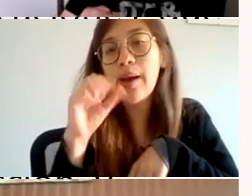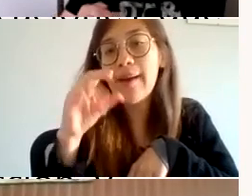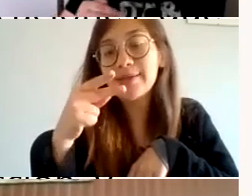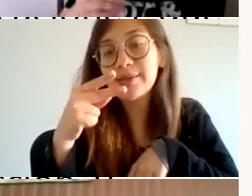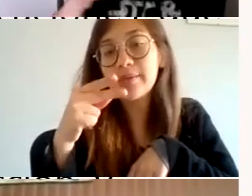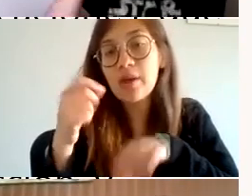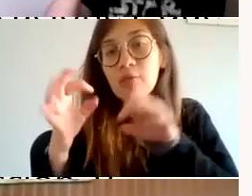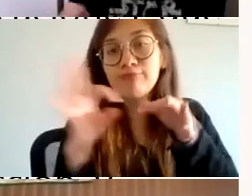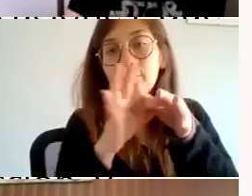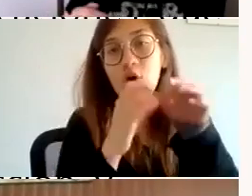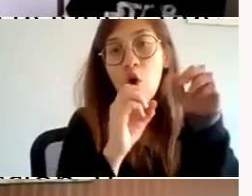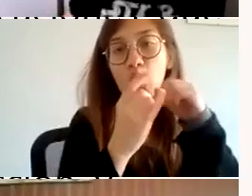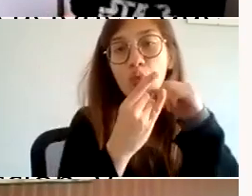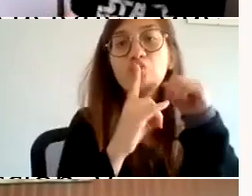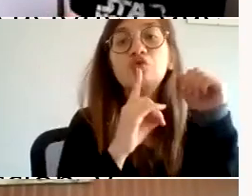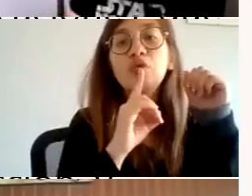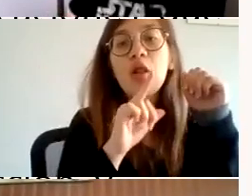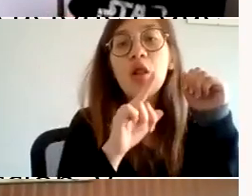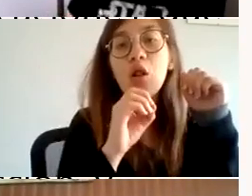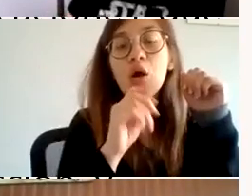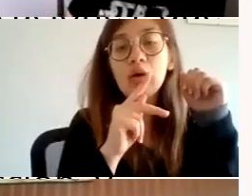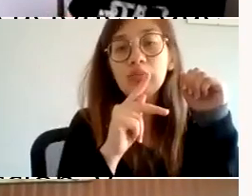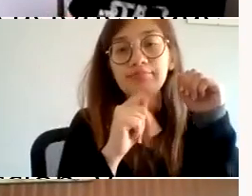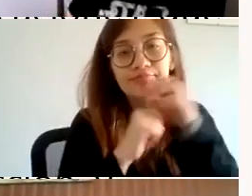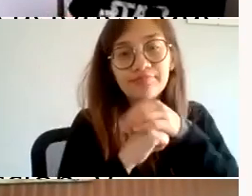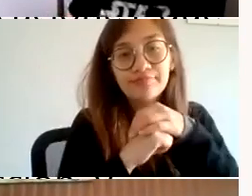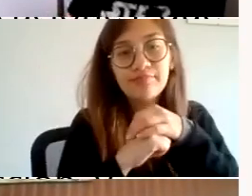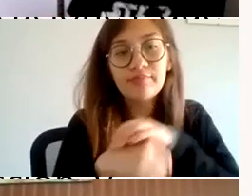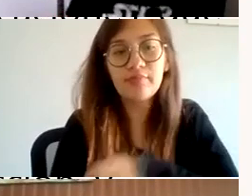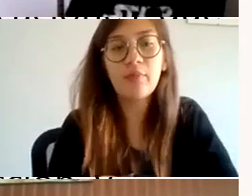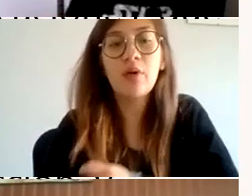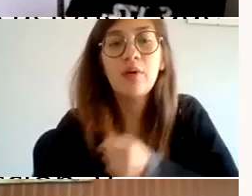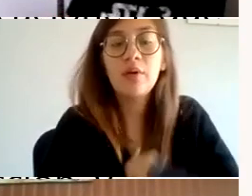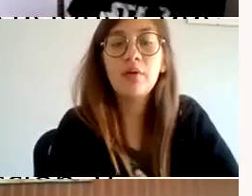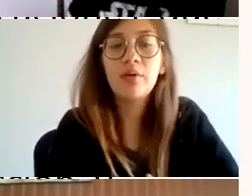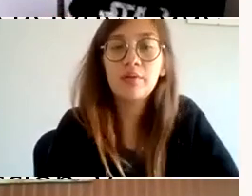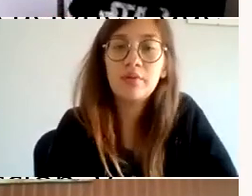Universidad Austral a la aplicación de Outlook.